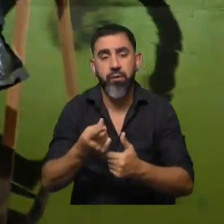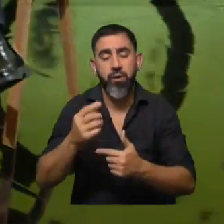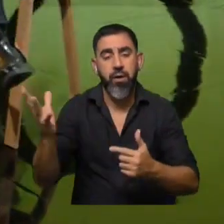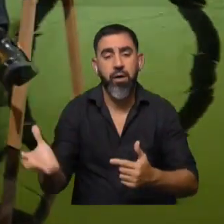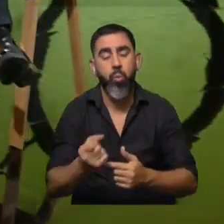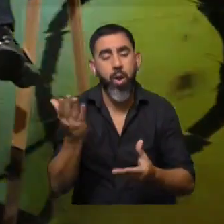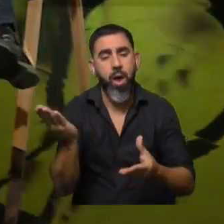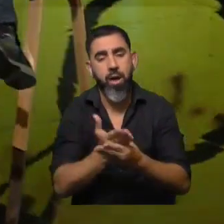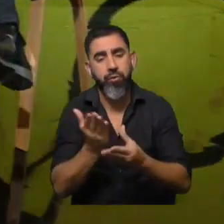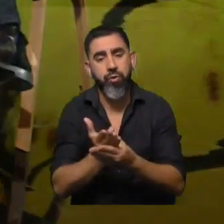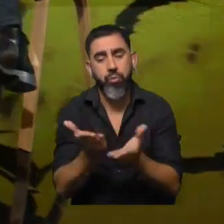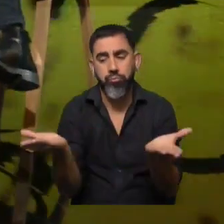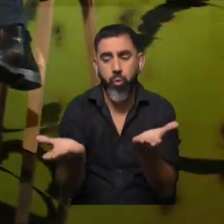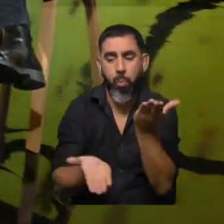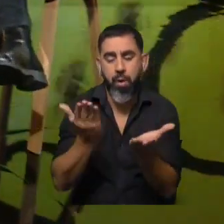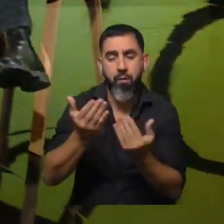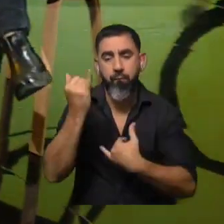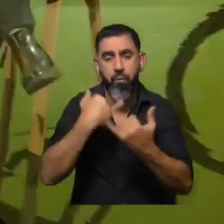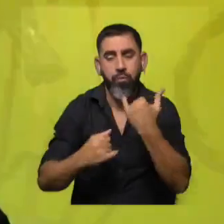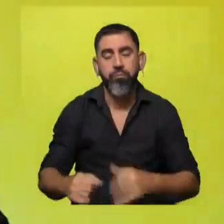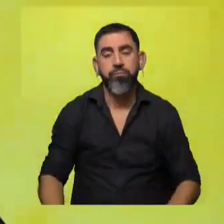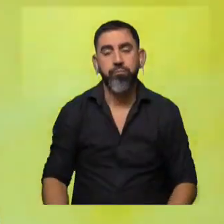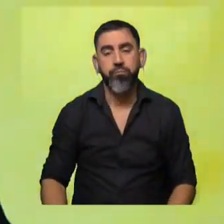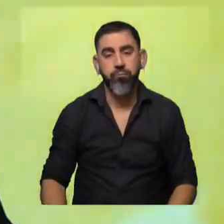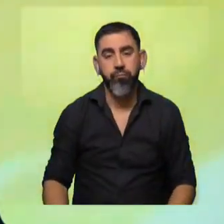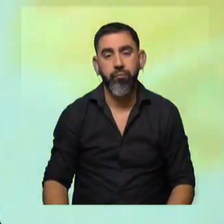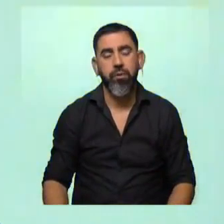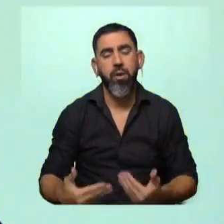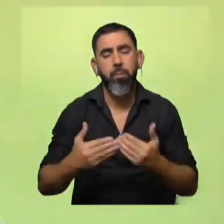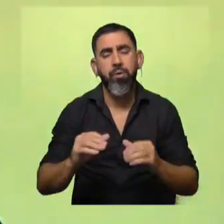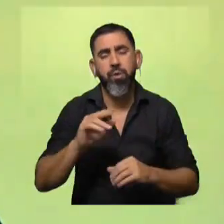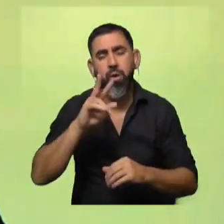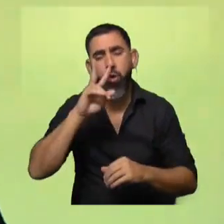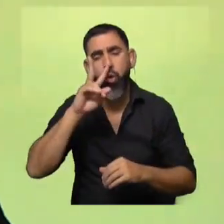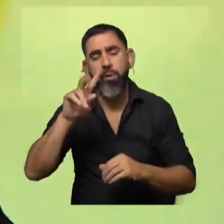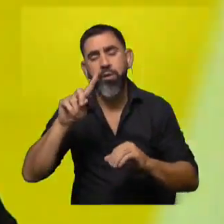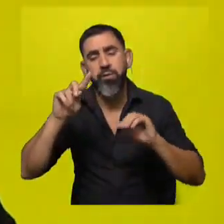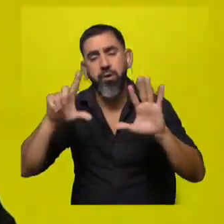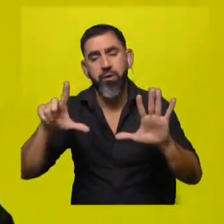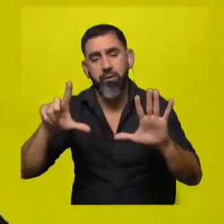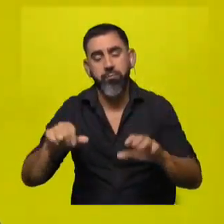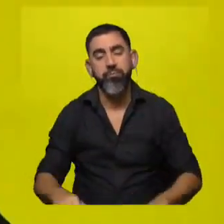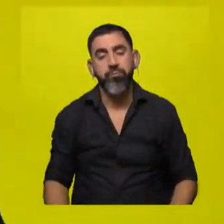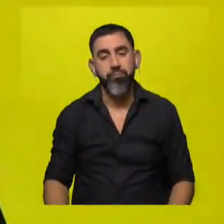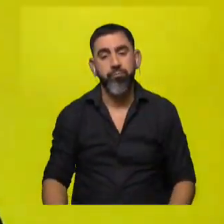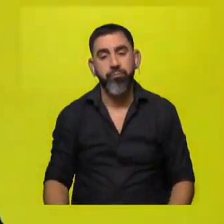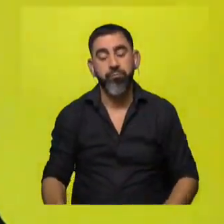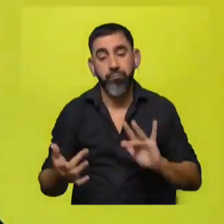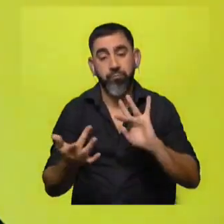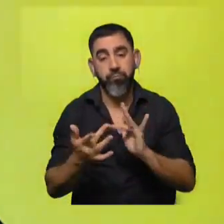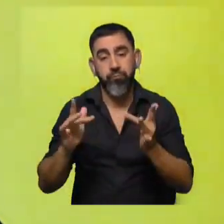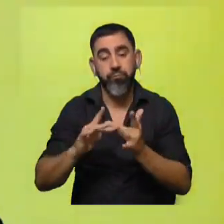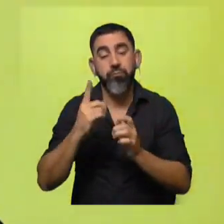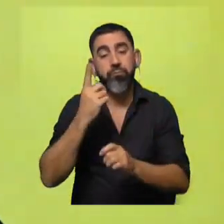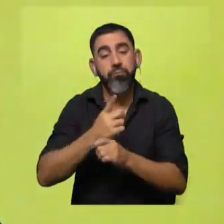recuperar archivos y cruzar información? Y hace unos cuantos años ya, comenzamos en el 2017, que fue cuando tomamos contacto con las